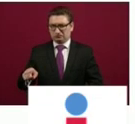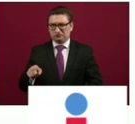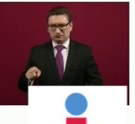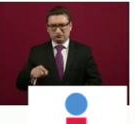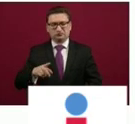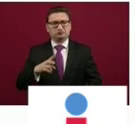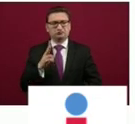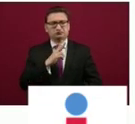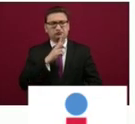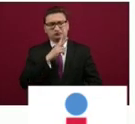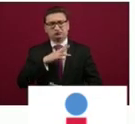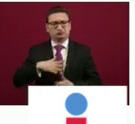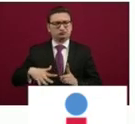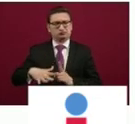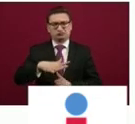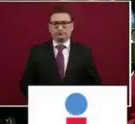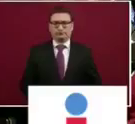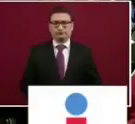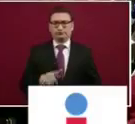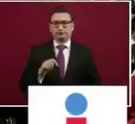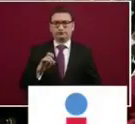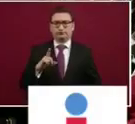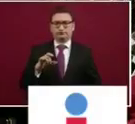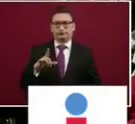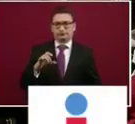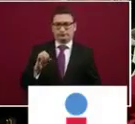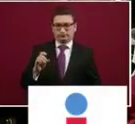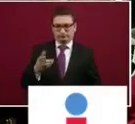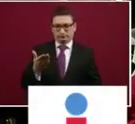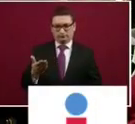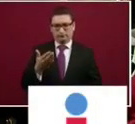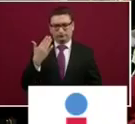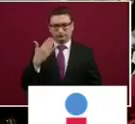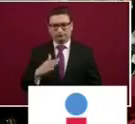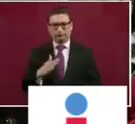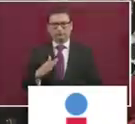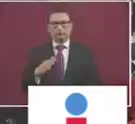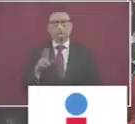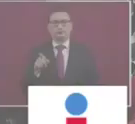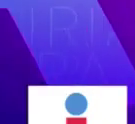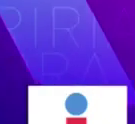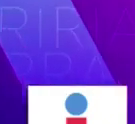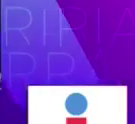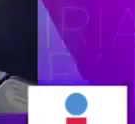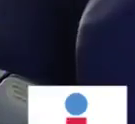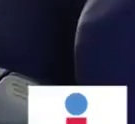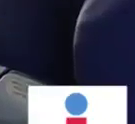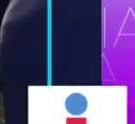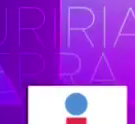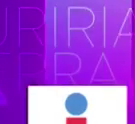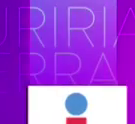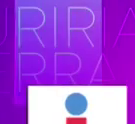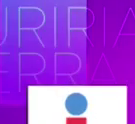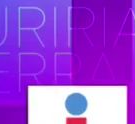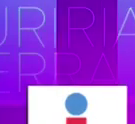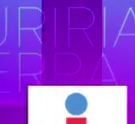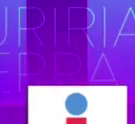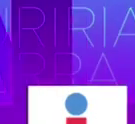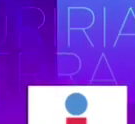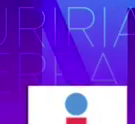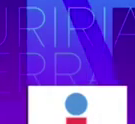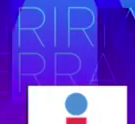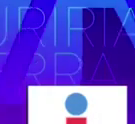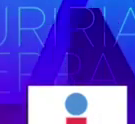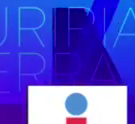Semarnat tras retrasar por 38 minutos un vuelo con destino a Mexicali. La exfuncionaria reveló que habló con